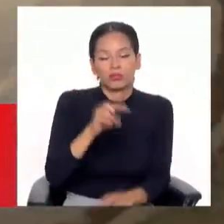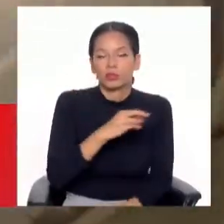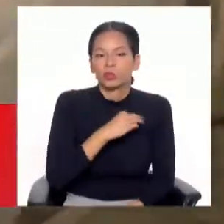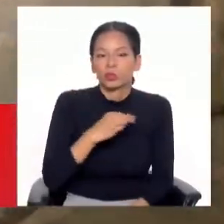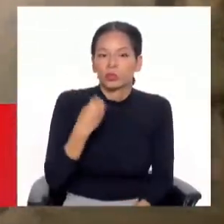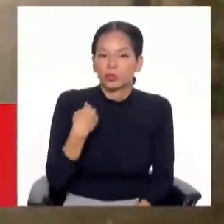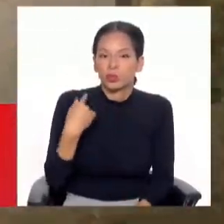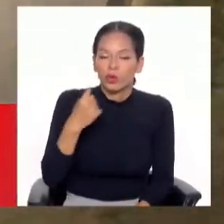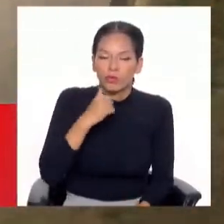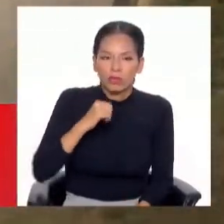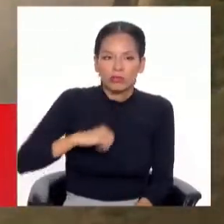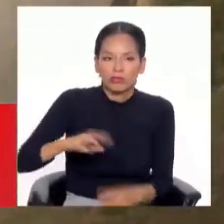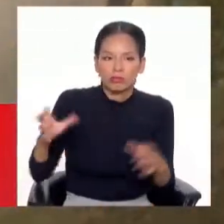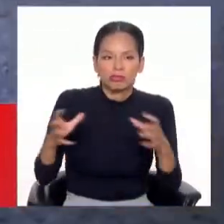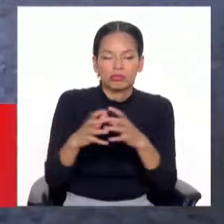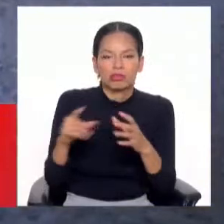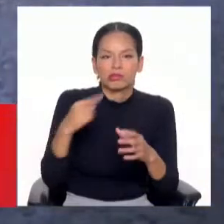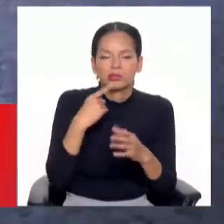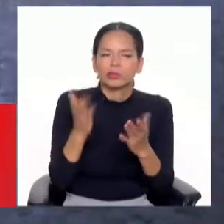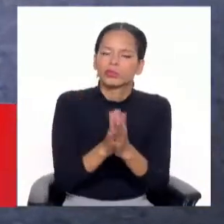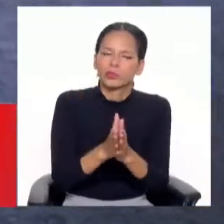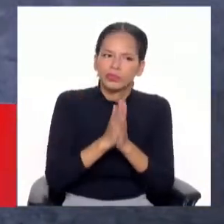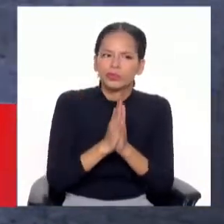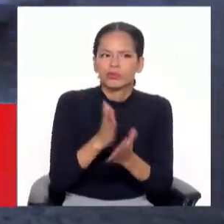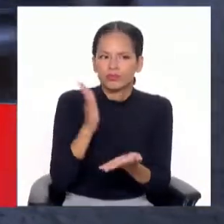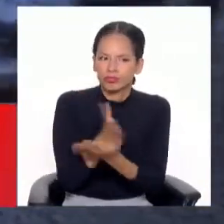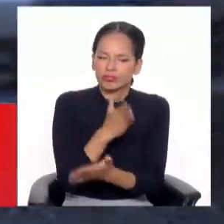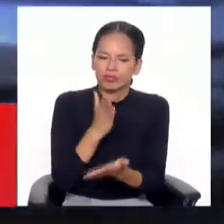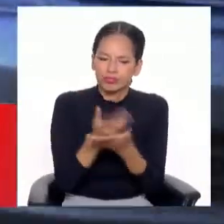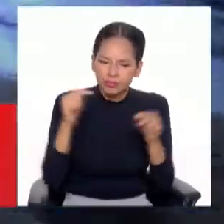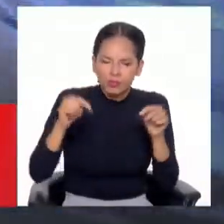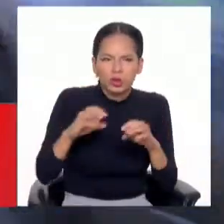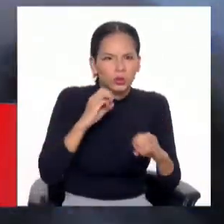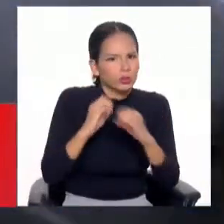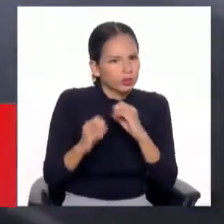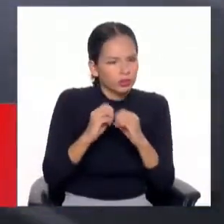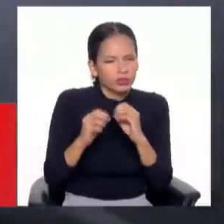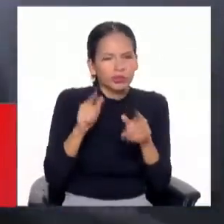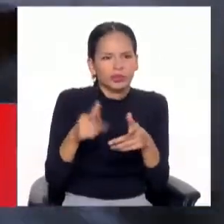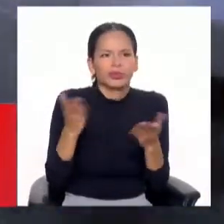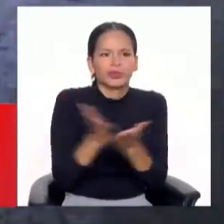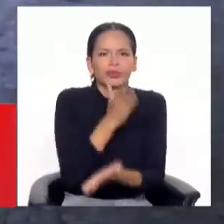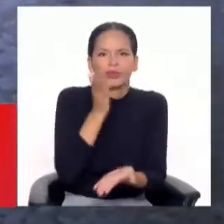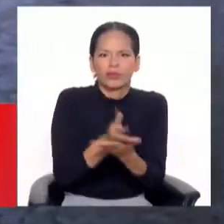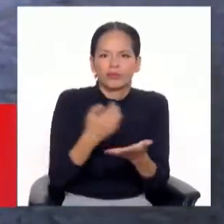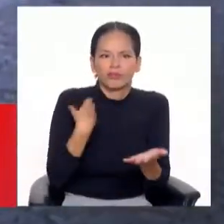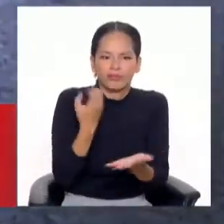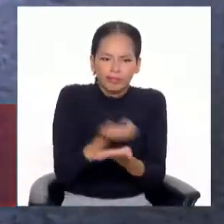brinde solución a esta problemática, que además perjudica su economía.